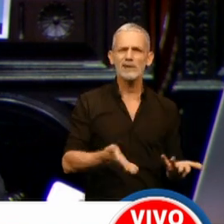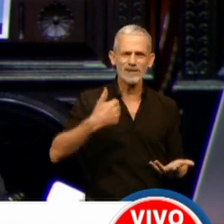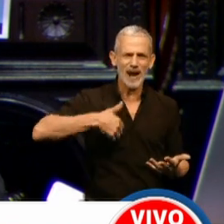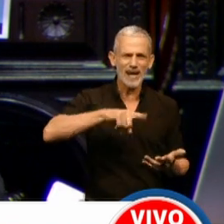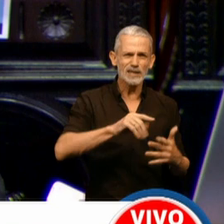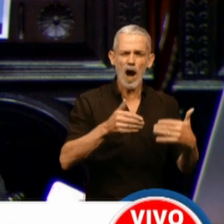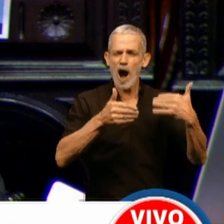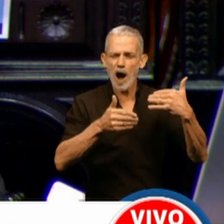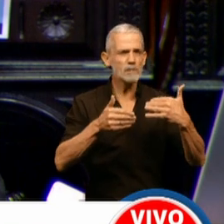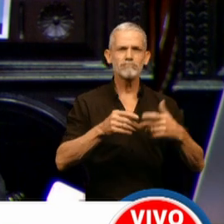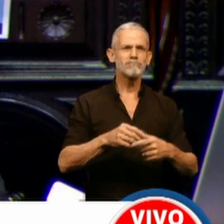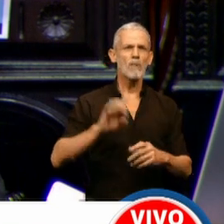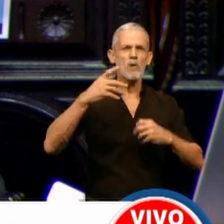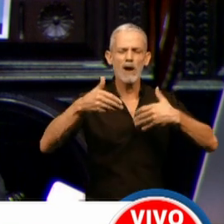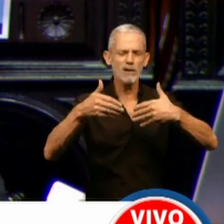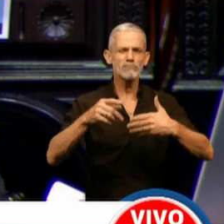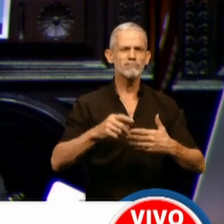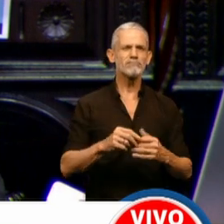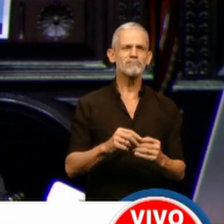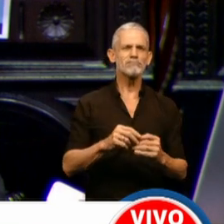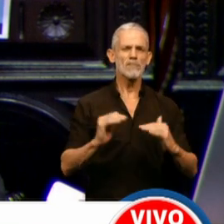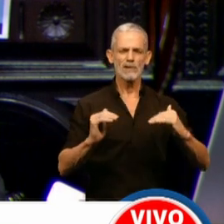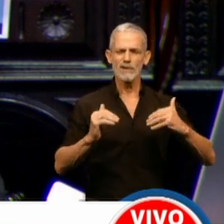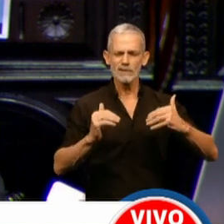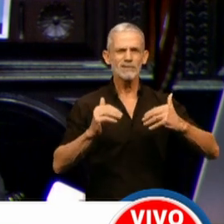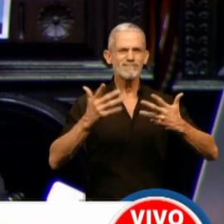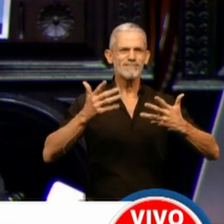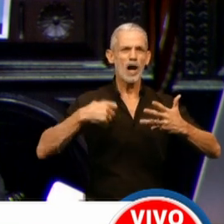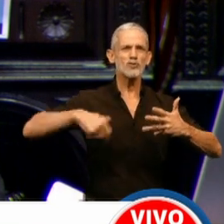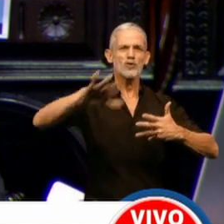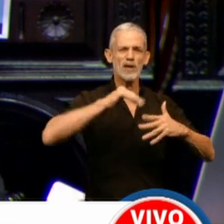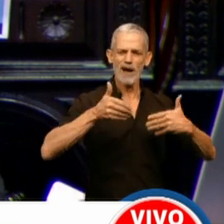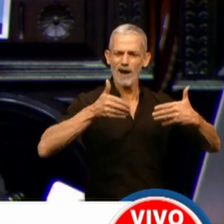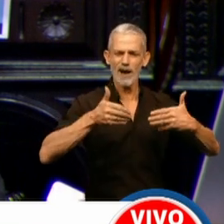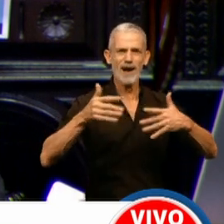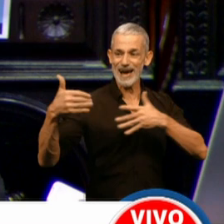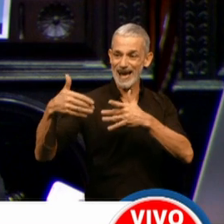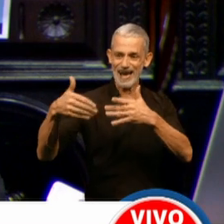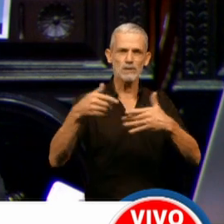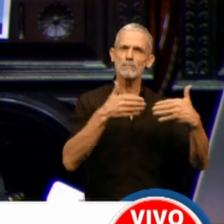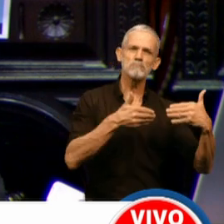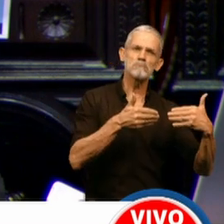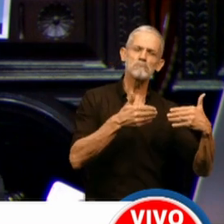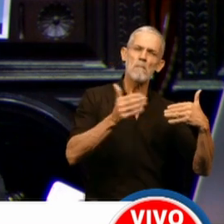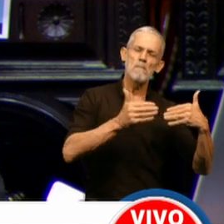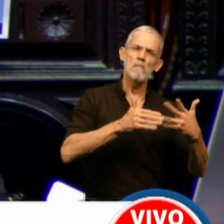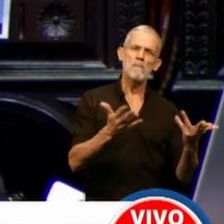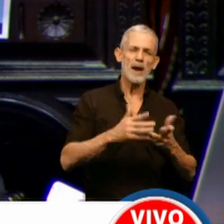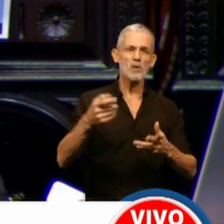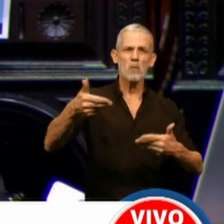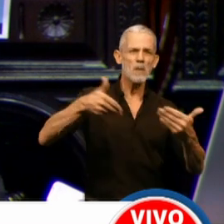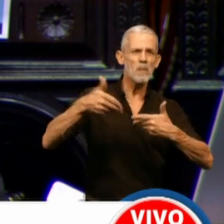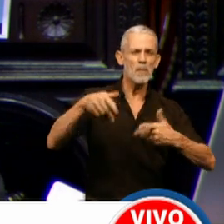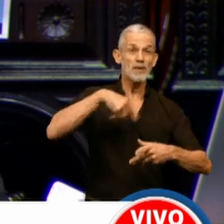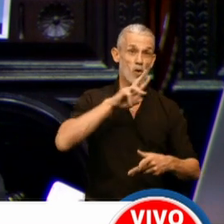argentina los medios de comunicación hoy no están a la altura de la sociedad ni de las demandas que tiene la sociedad ni de las demandas que tenemos